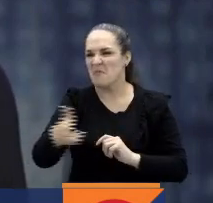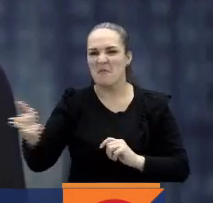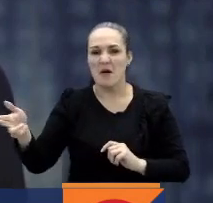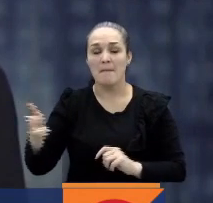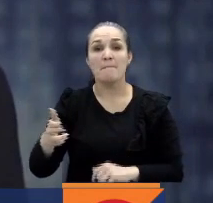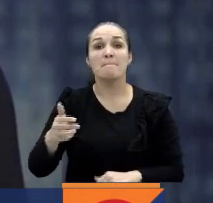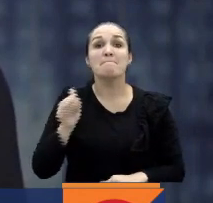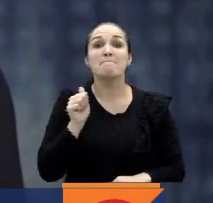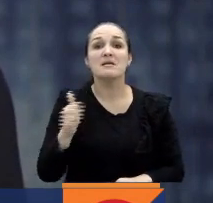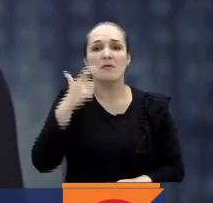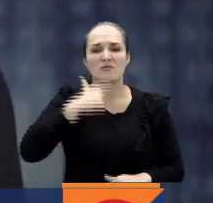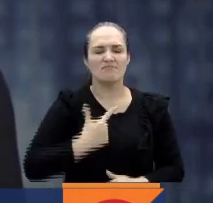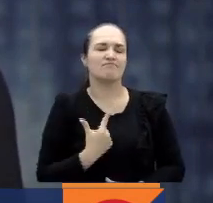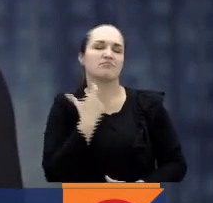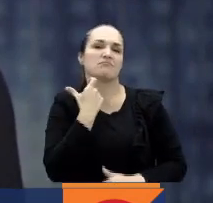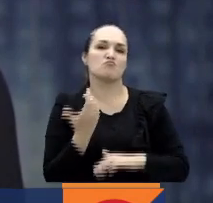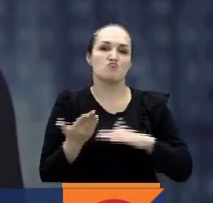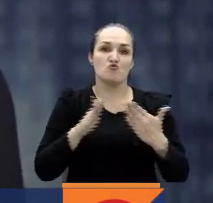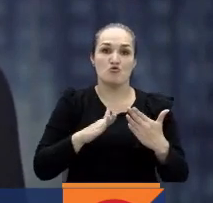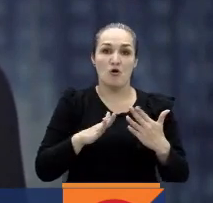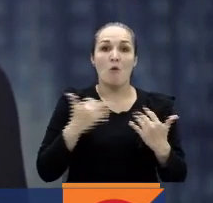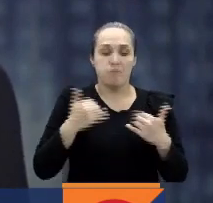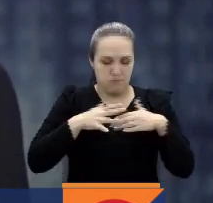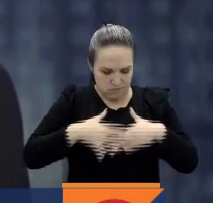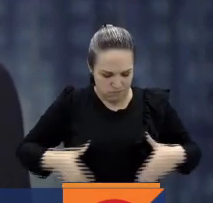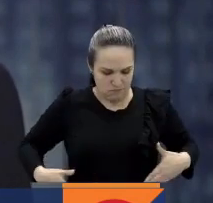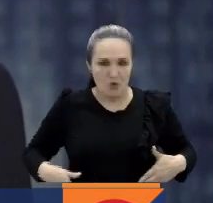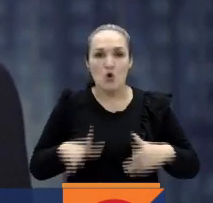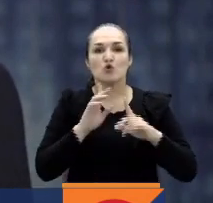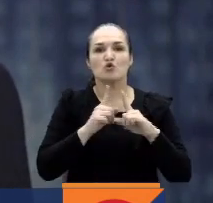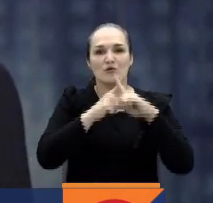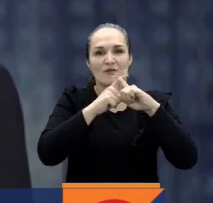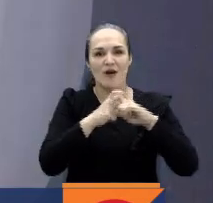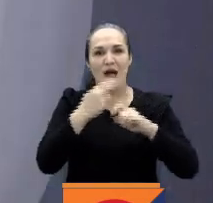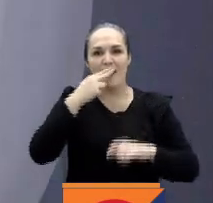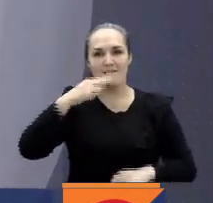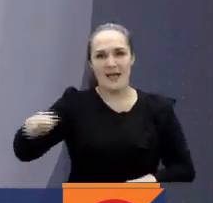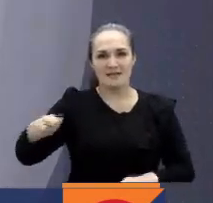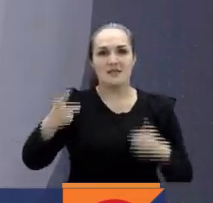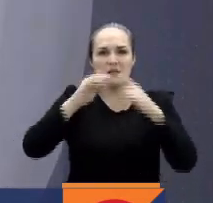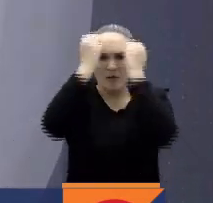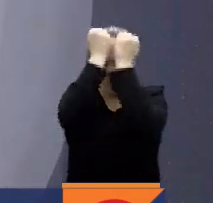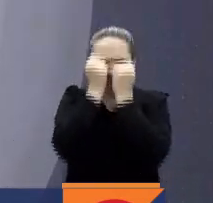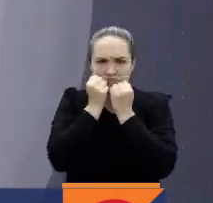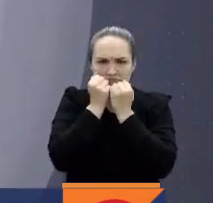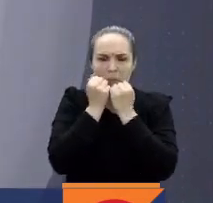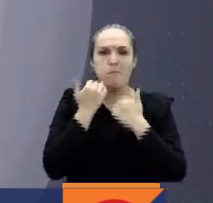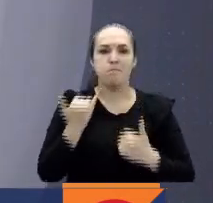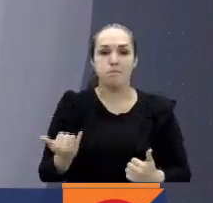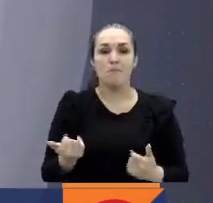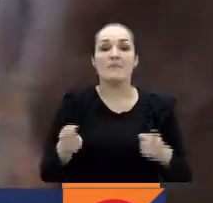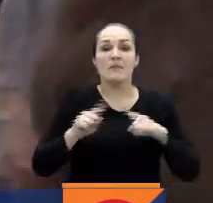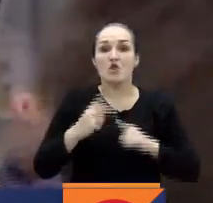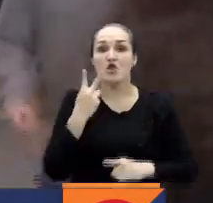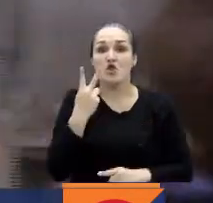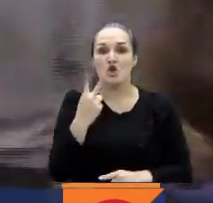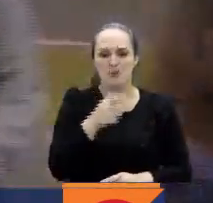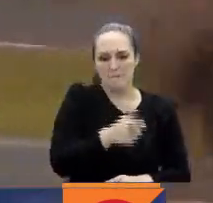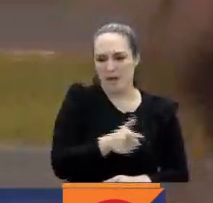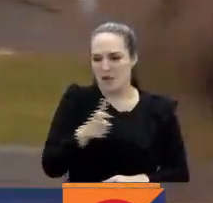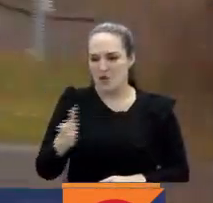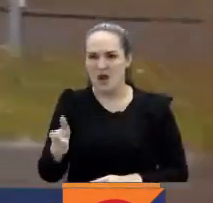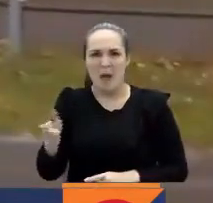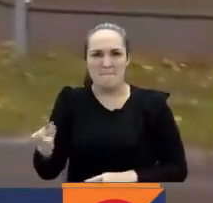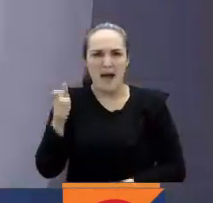suicidó. Llevaba un top negro con símbolos nazis y un pasamontañas. 2 pistolas no letales adaptadas para disparar